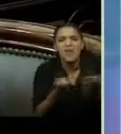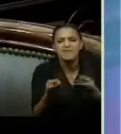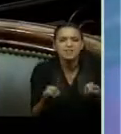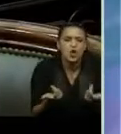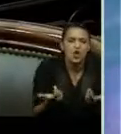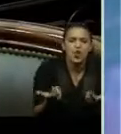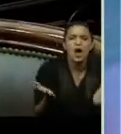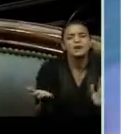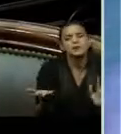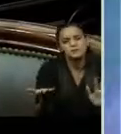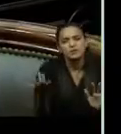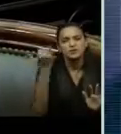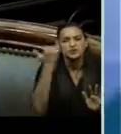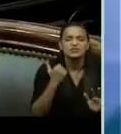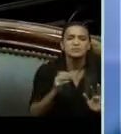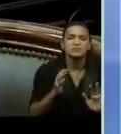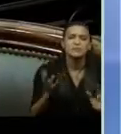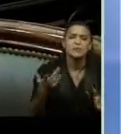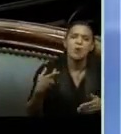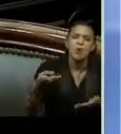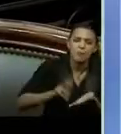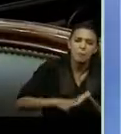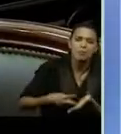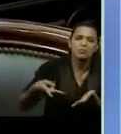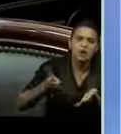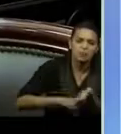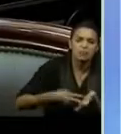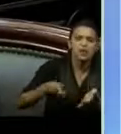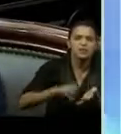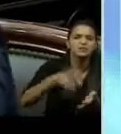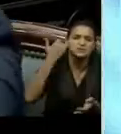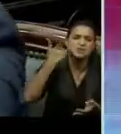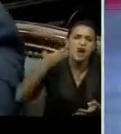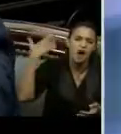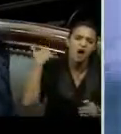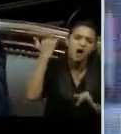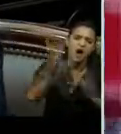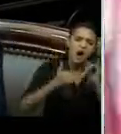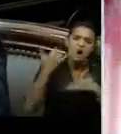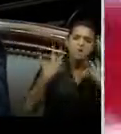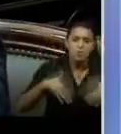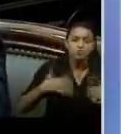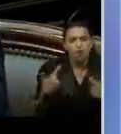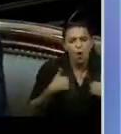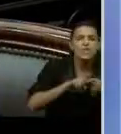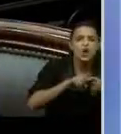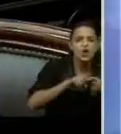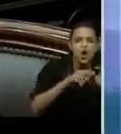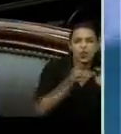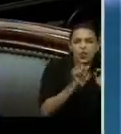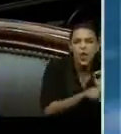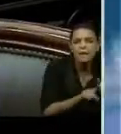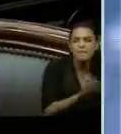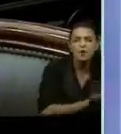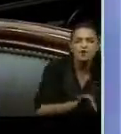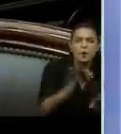acto de justicia a los trabajadores viñateros, con esta posibilidad de que se puedan jubilar con 55 años de edad y 25 años de aporte. Y de repente en